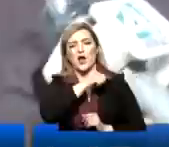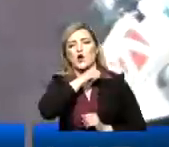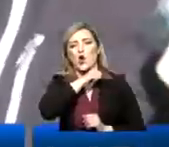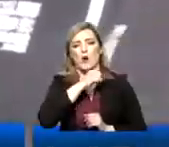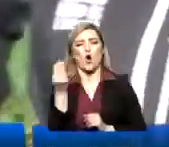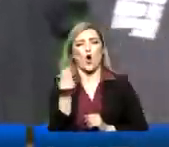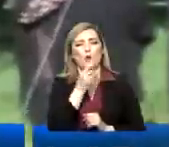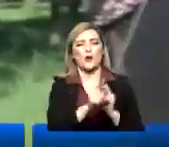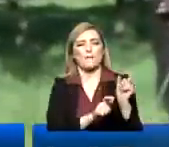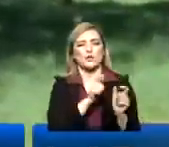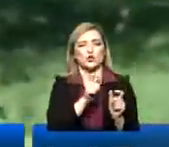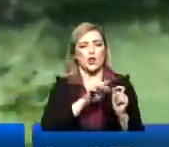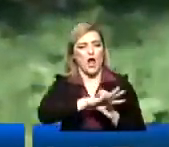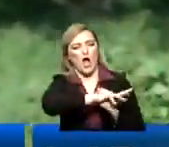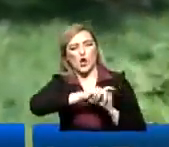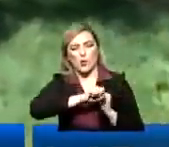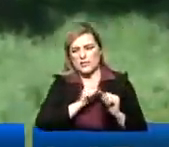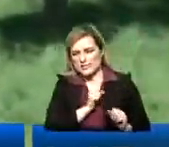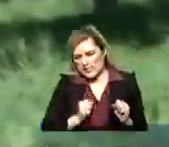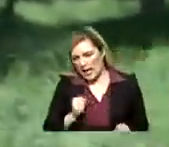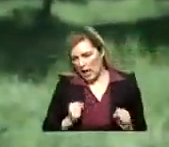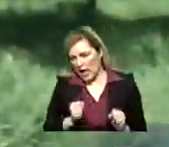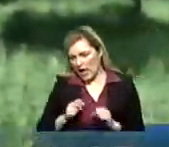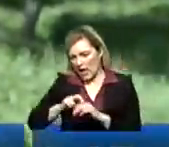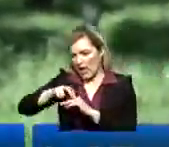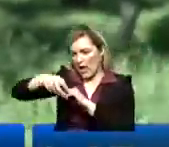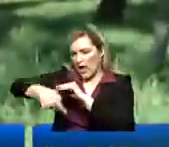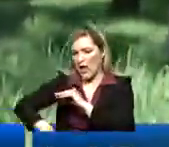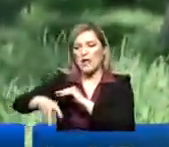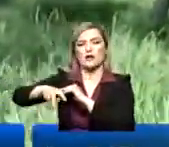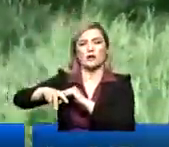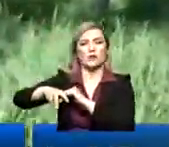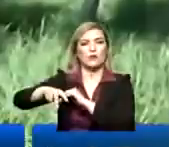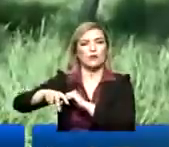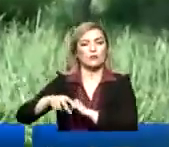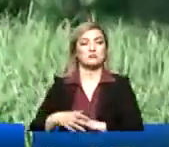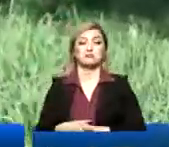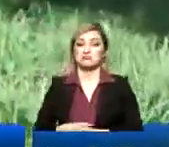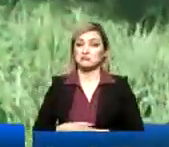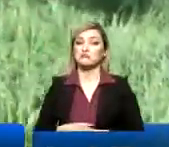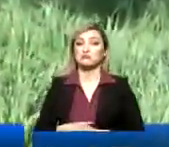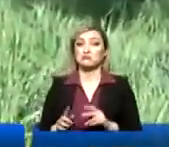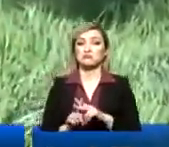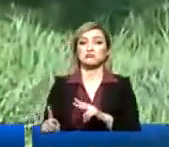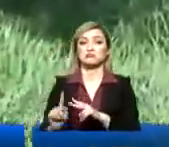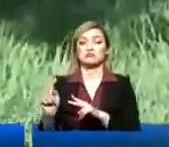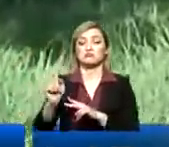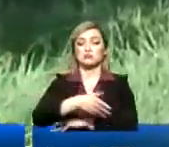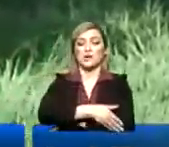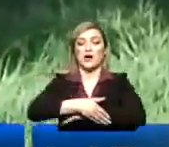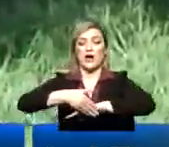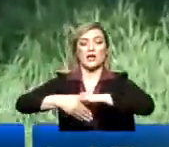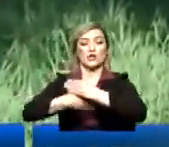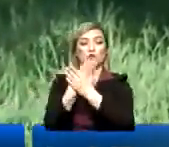los jóvenes, a las personas de aquí del barrio, ellos directamente se lanzan a la quebrada y están utilizando esta vía en la calle 9 en